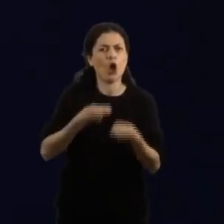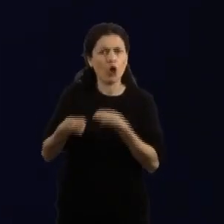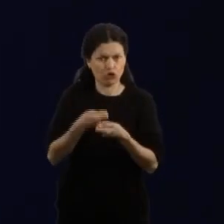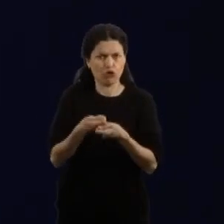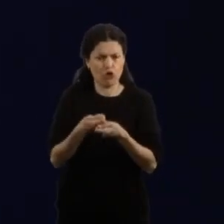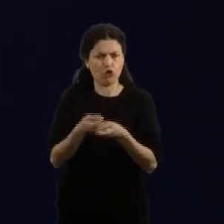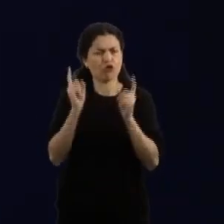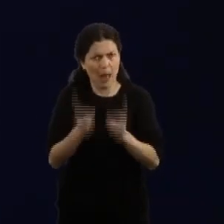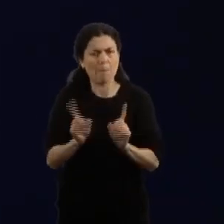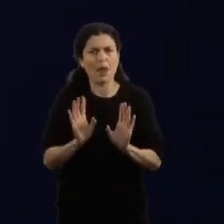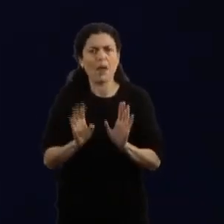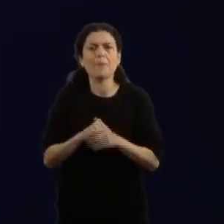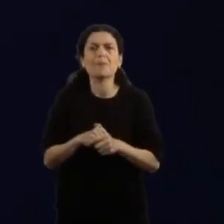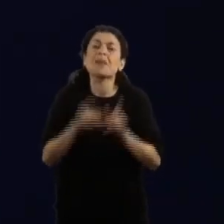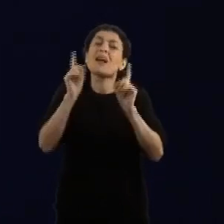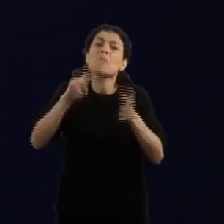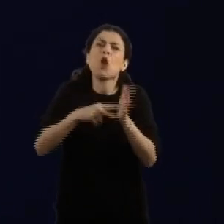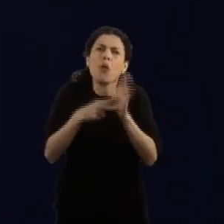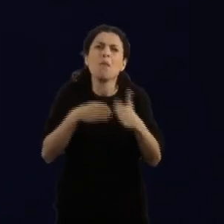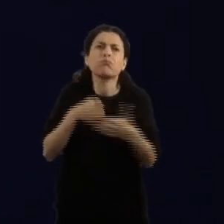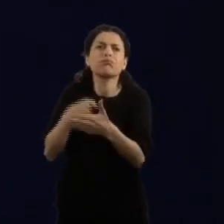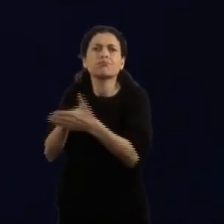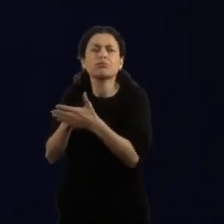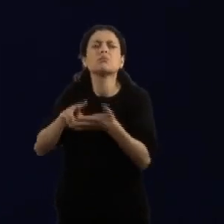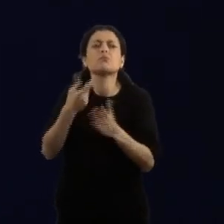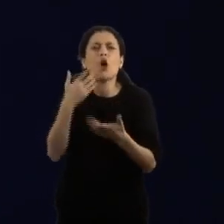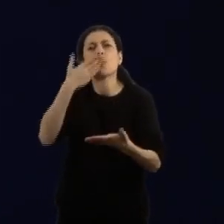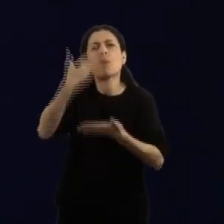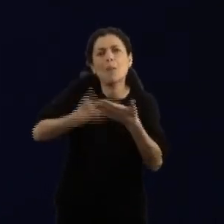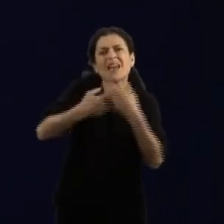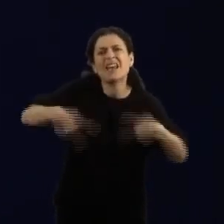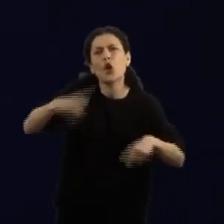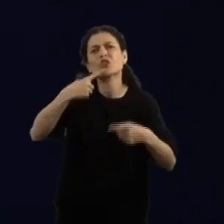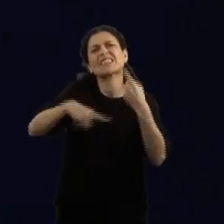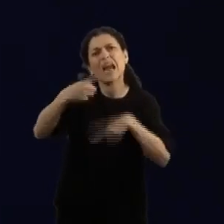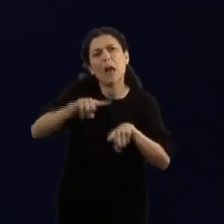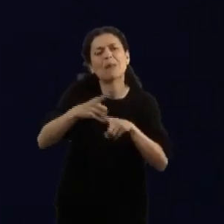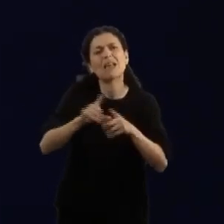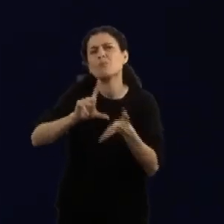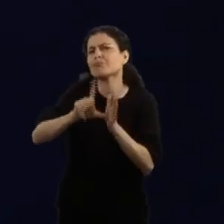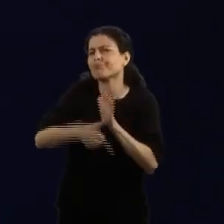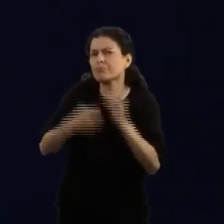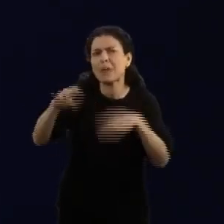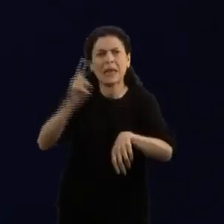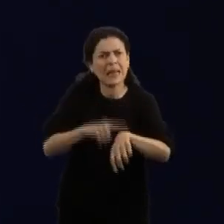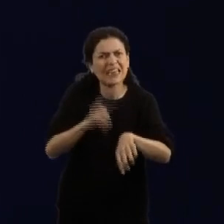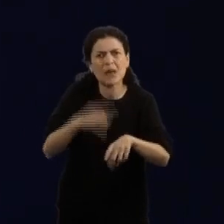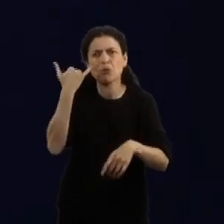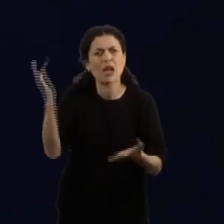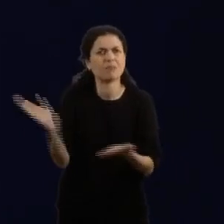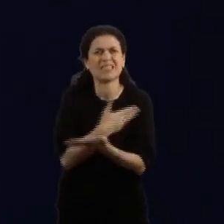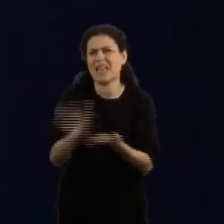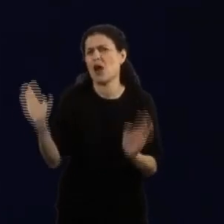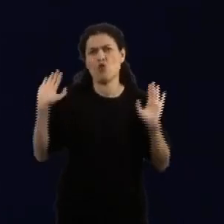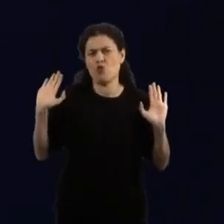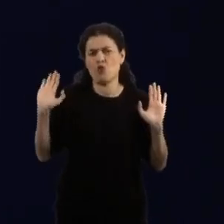no pasen por los mismos procesos burocráticos que una gran aerolínea. Estas medidas permiten que nuevas empresas